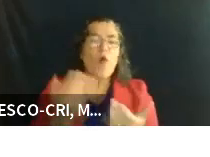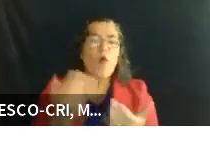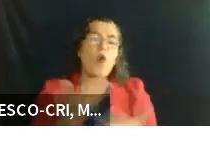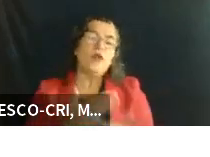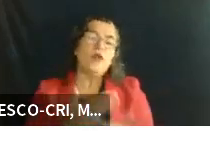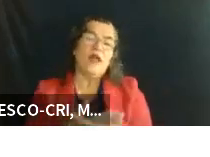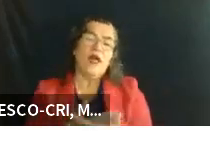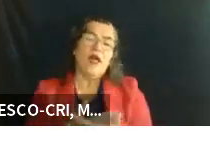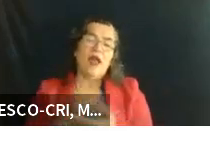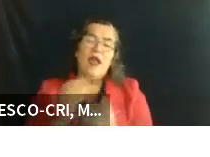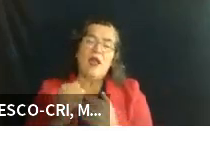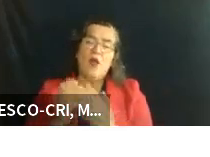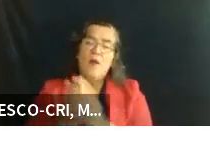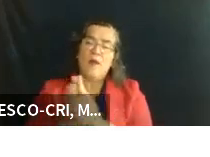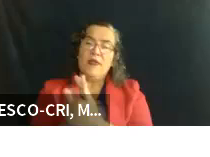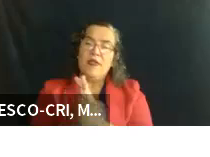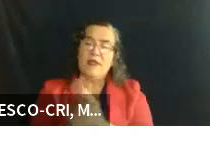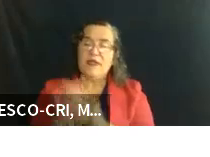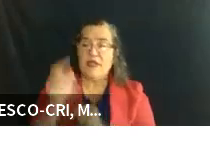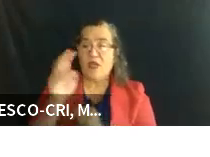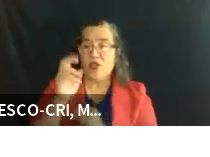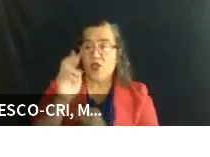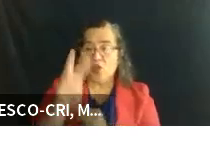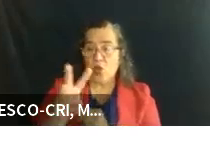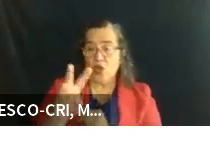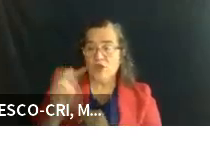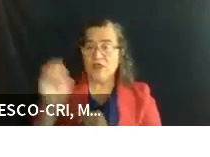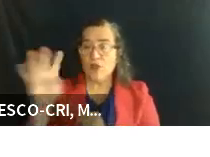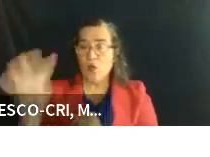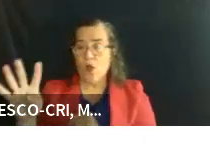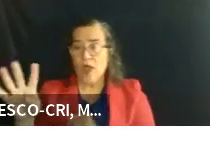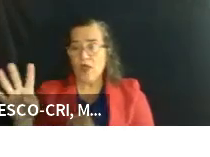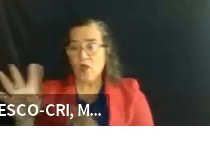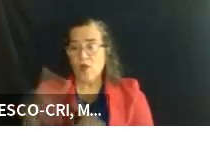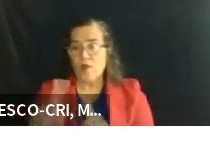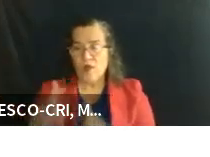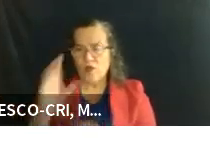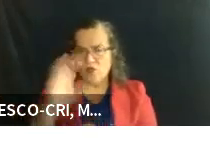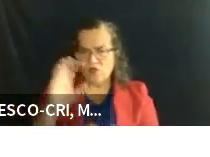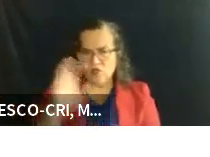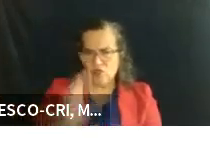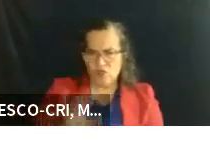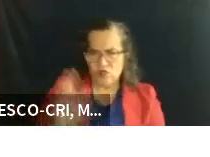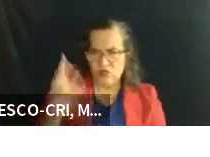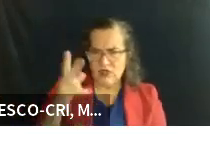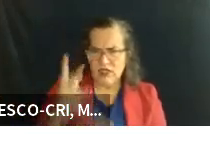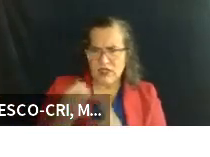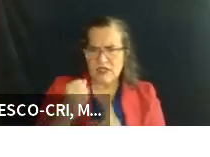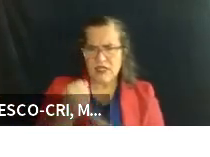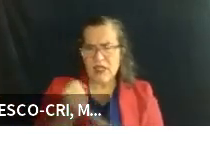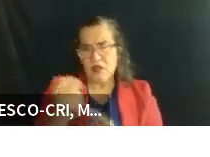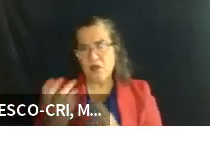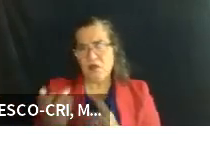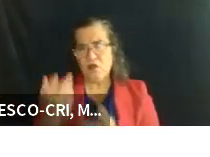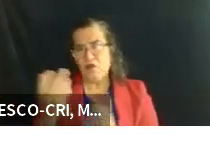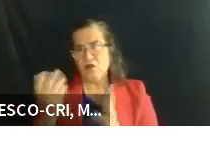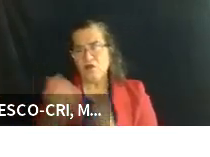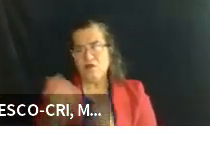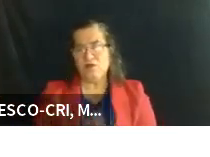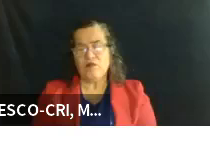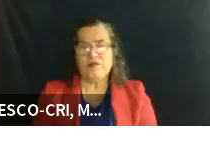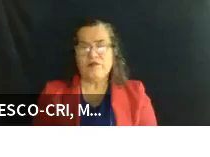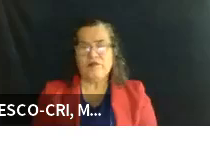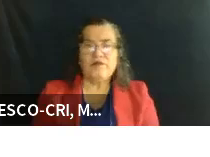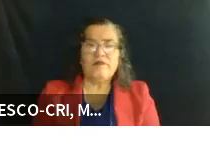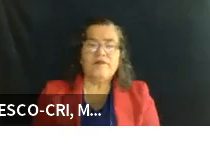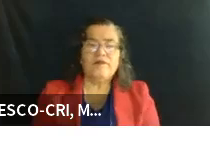la competencia 2 y a la competencia 4. En tanto, si buscamos una asignatura de tercer año, esta podría, perdón, es muy sensible